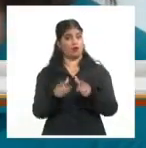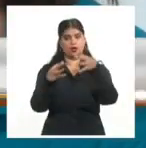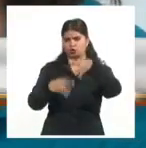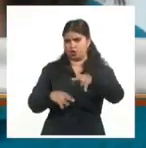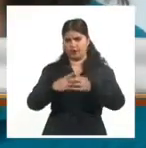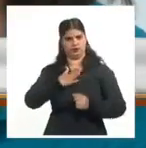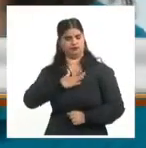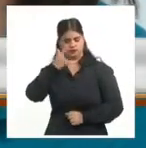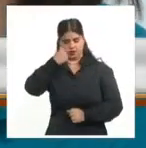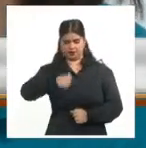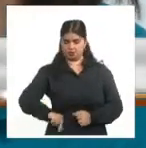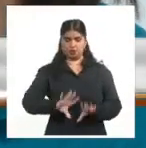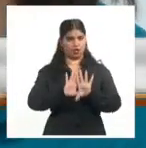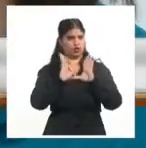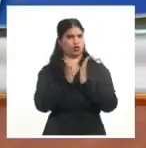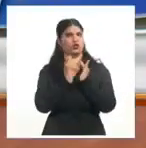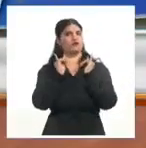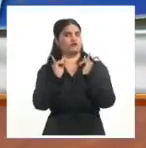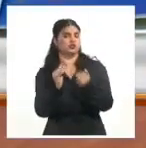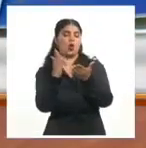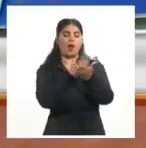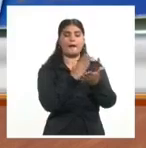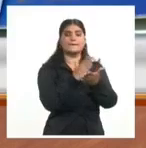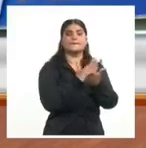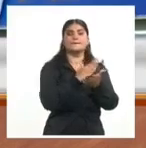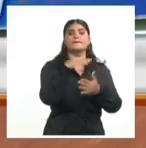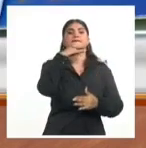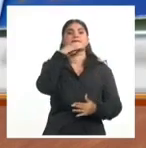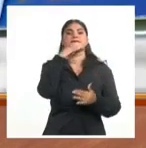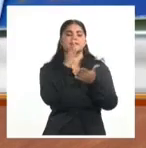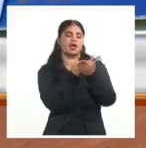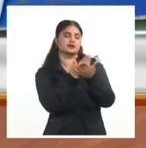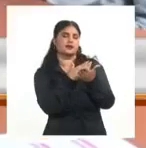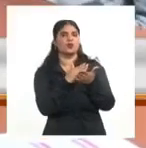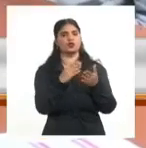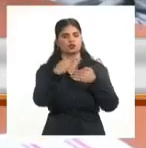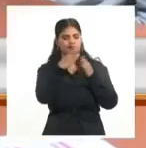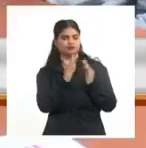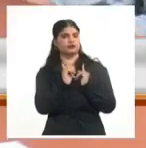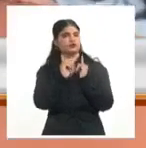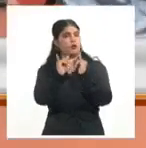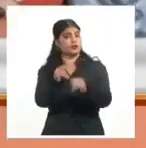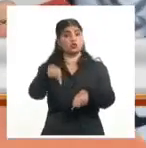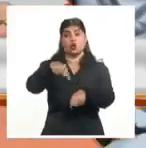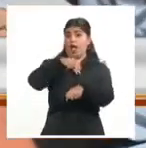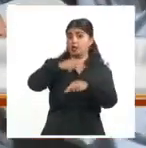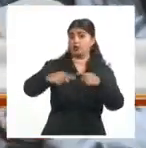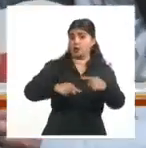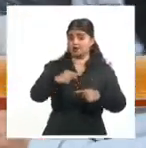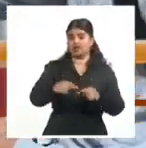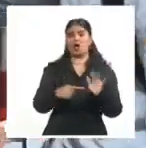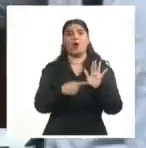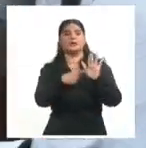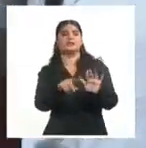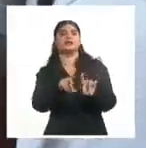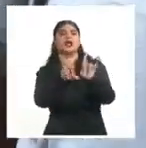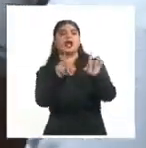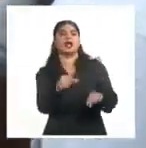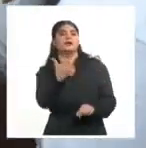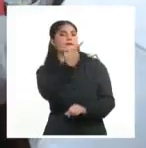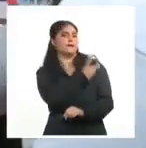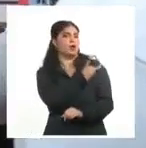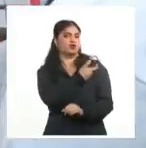documentación actualizada, es decir, su pasaporte actualizado, presentar el carnet de vacunación del COVID,